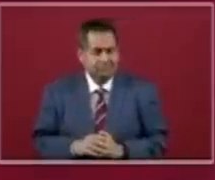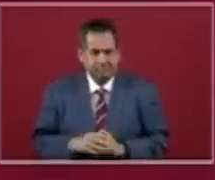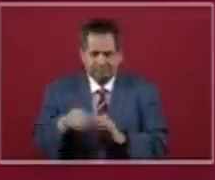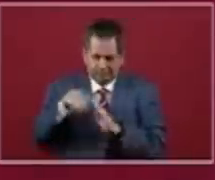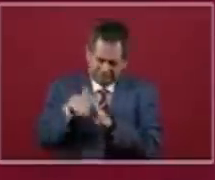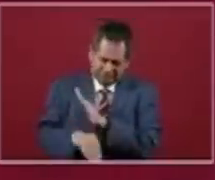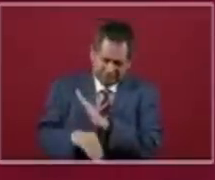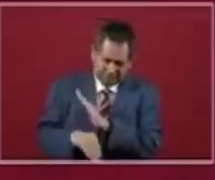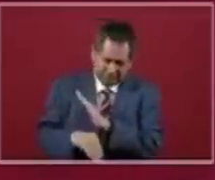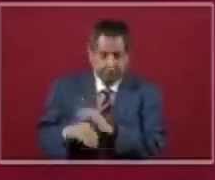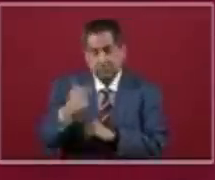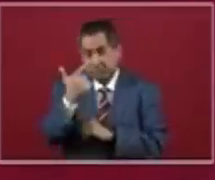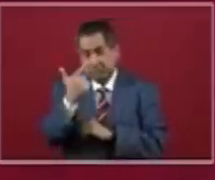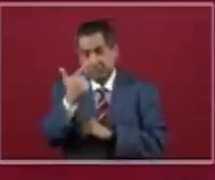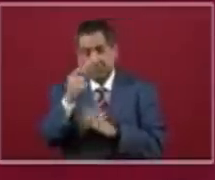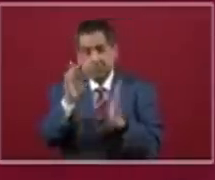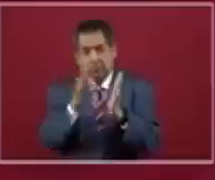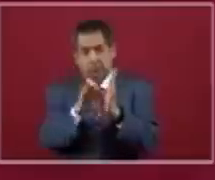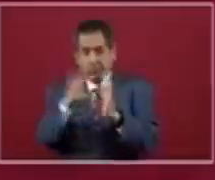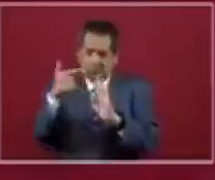casi 7 puntos.